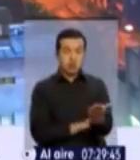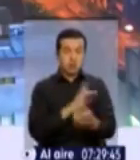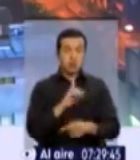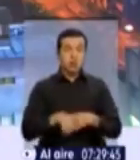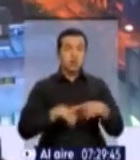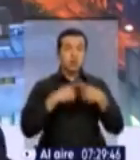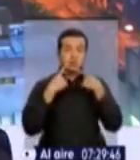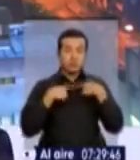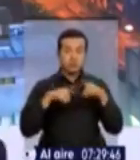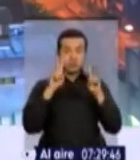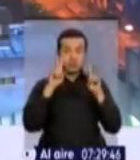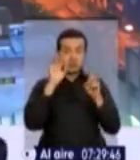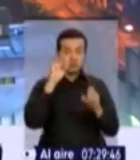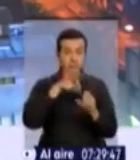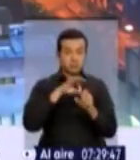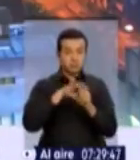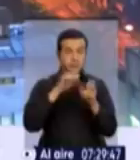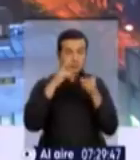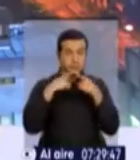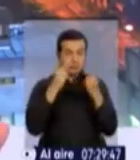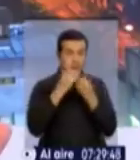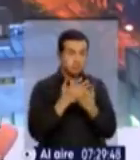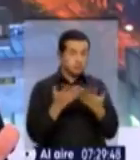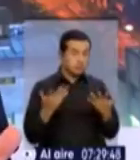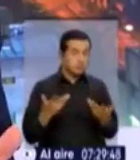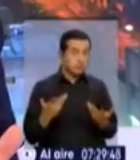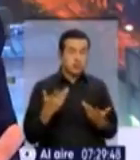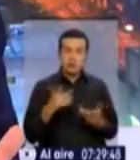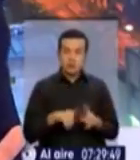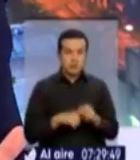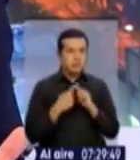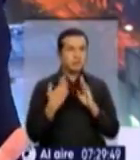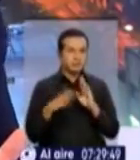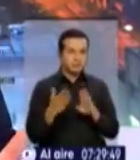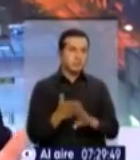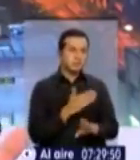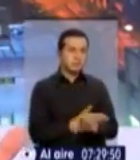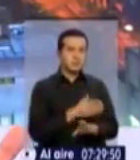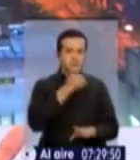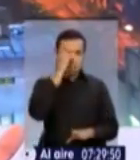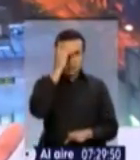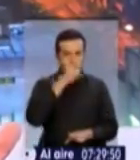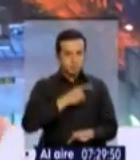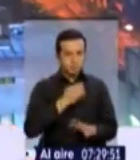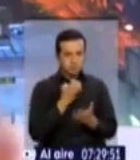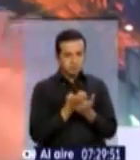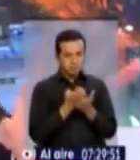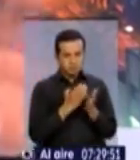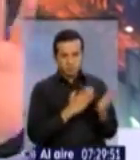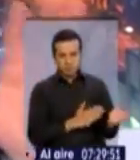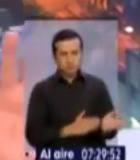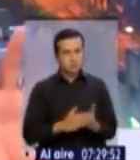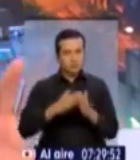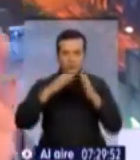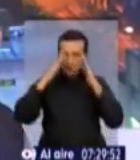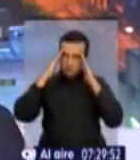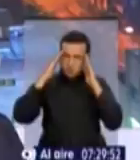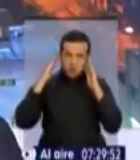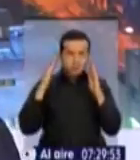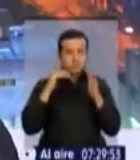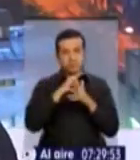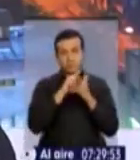popular pero comenzamos en el principio por lo que ya conocemos las medidas económicas hacia donde estarían apuntando estas medidas económicas